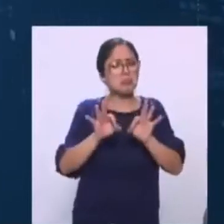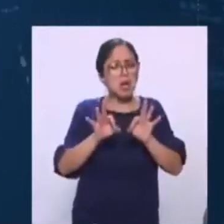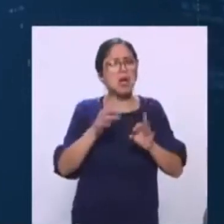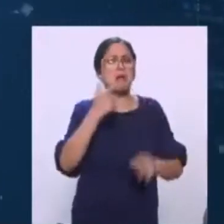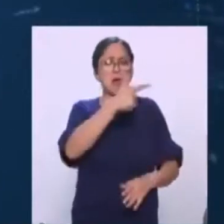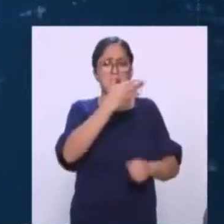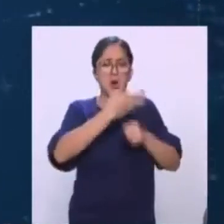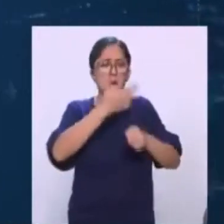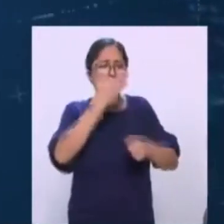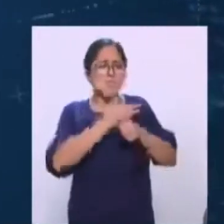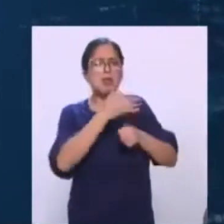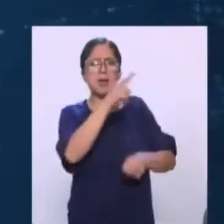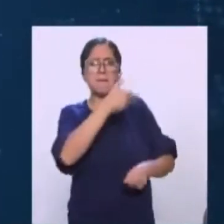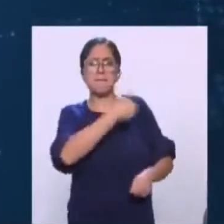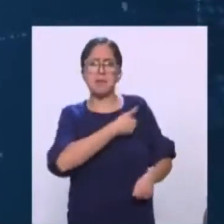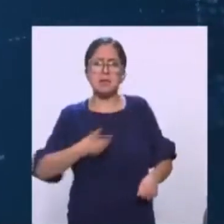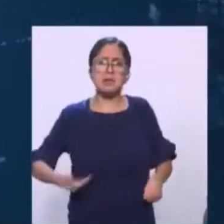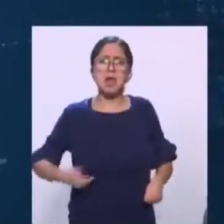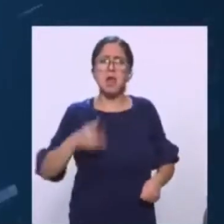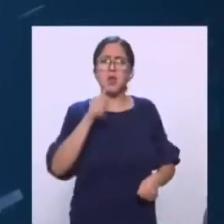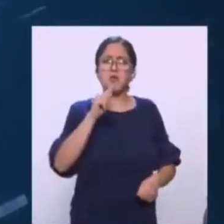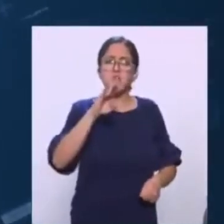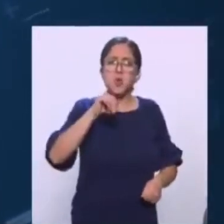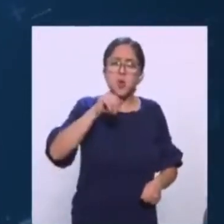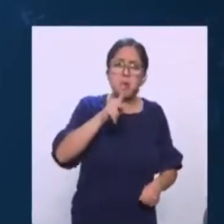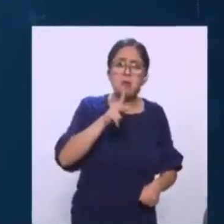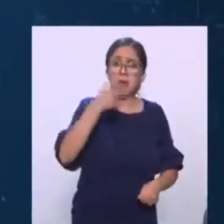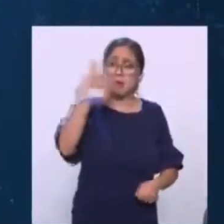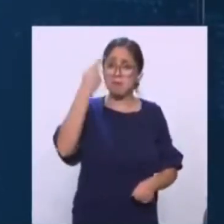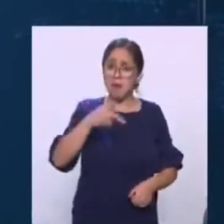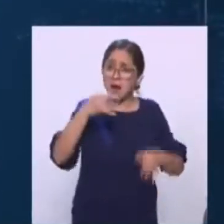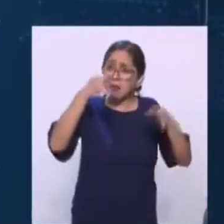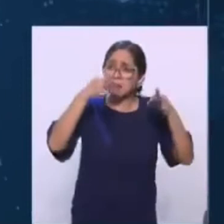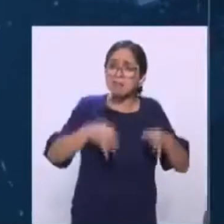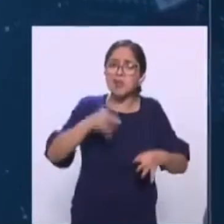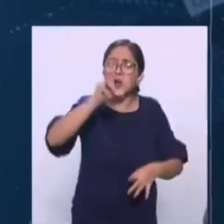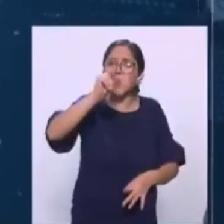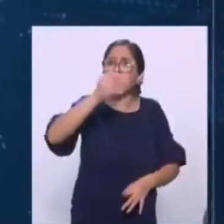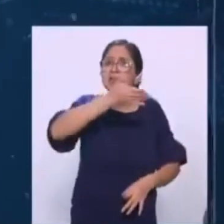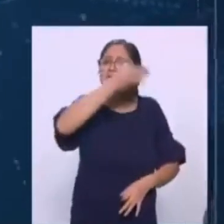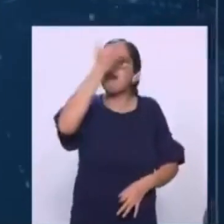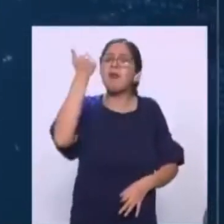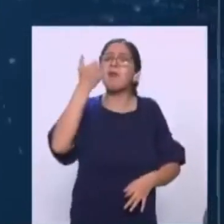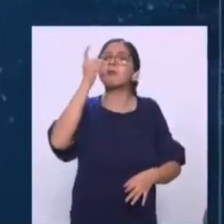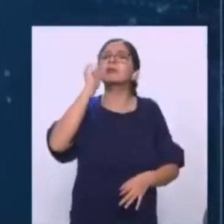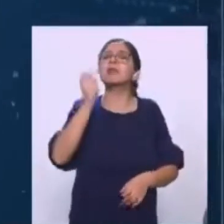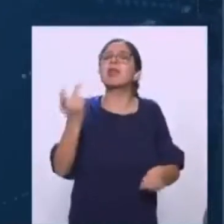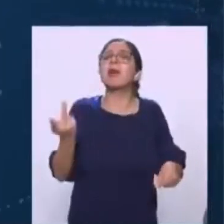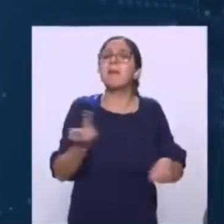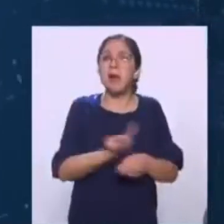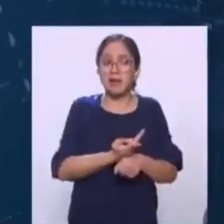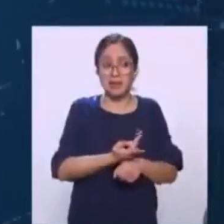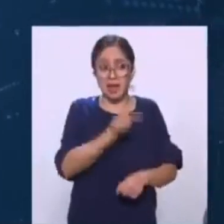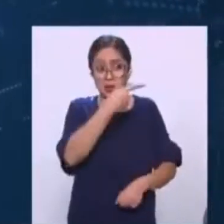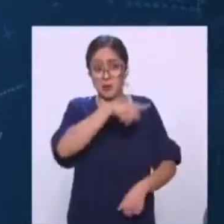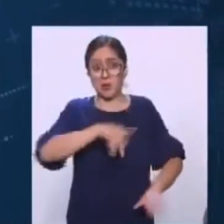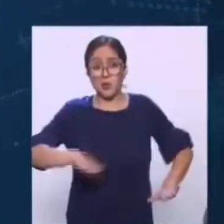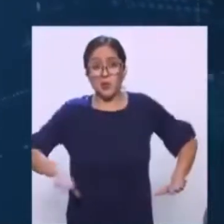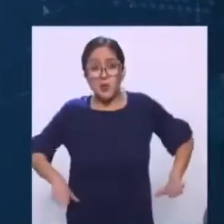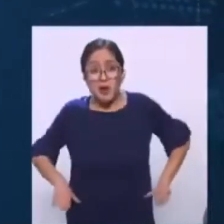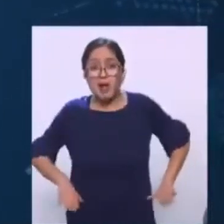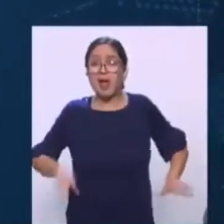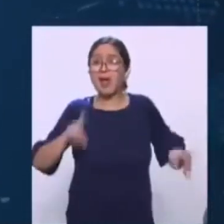Trump, un elemento de lo impredecible. Con él nunca puede ninguna